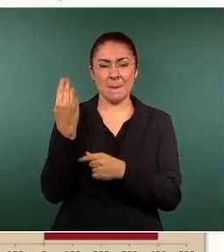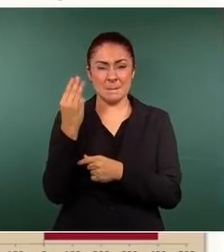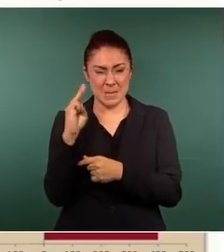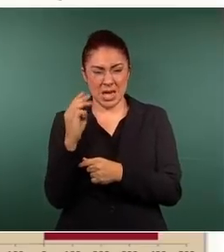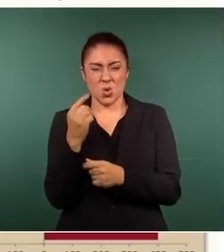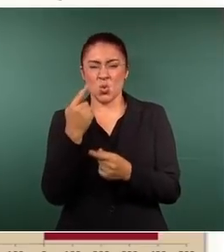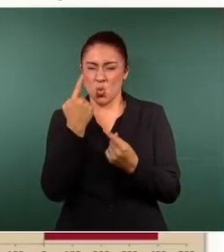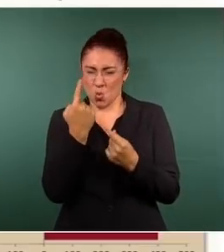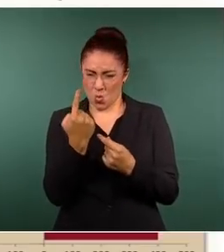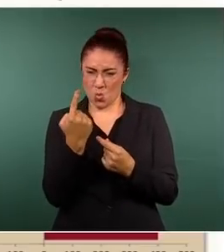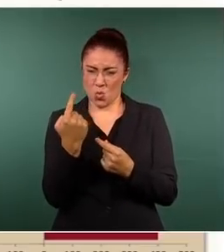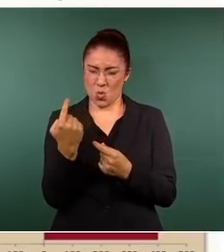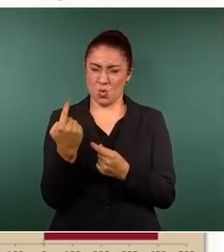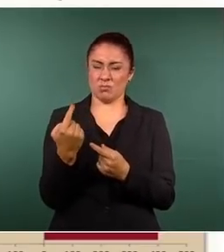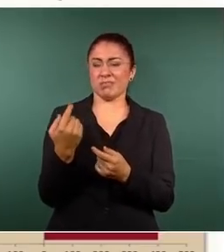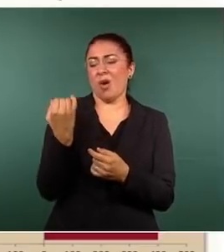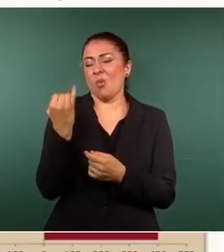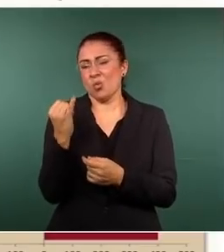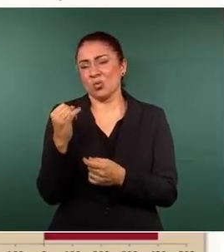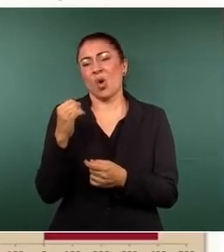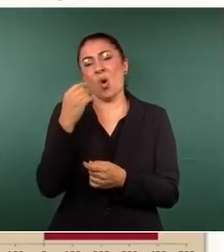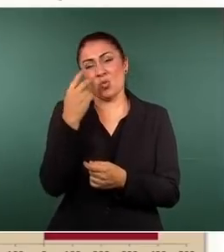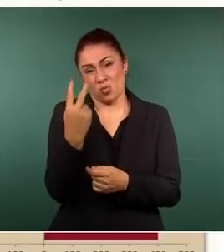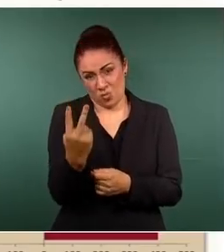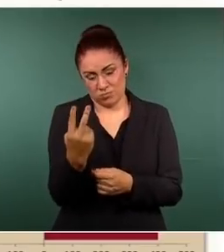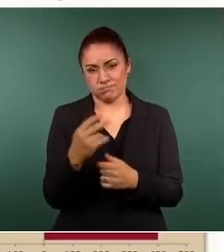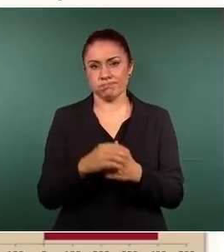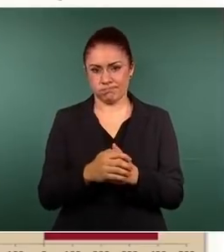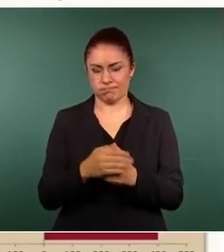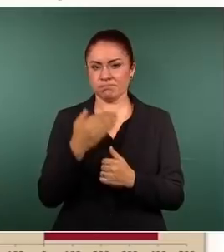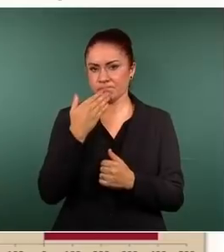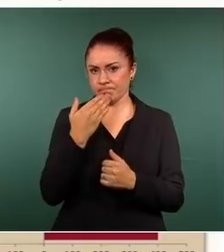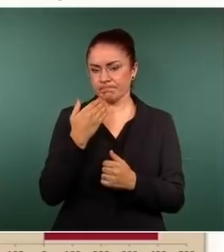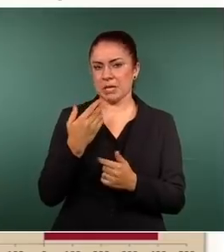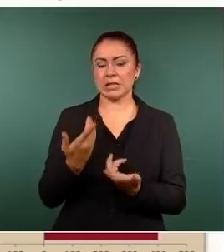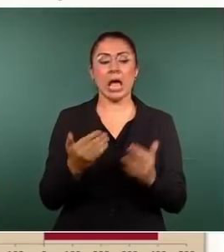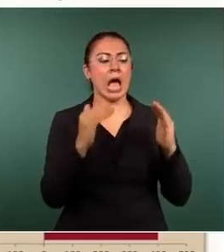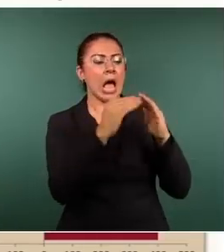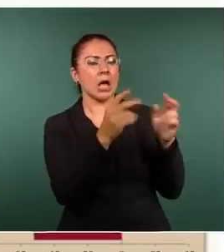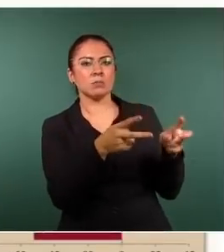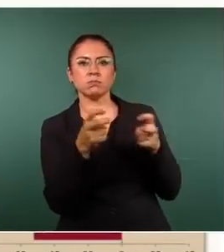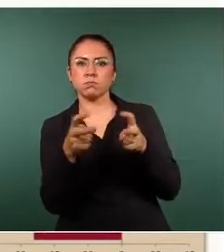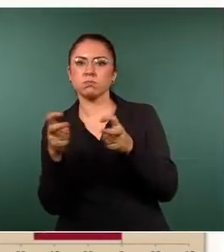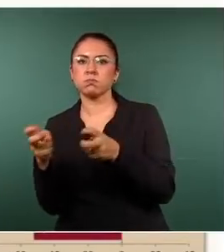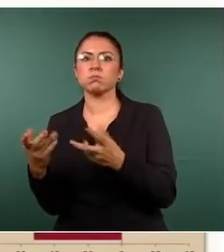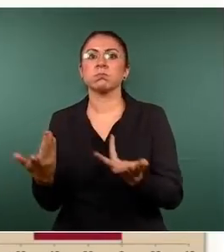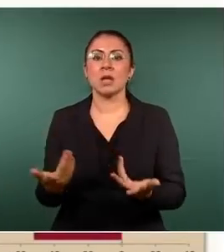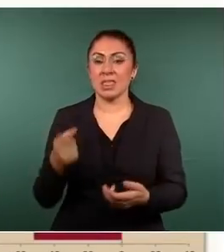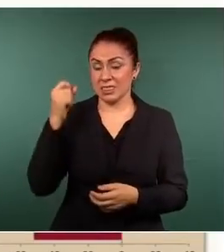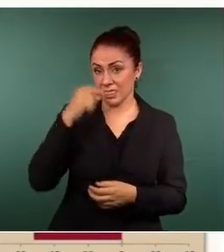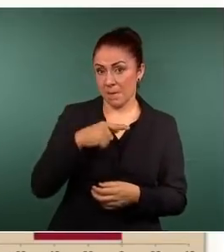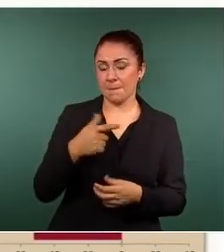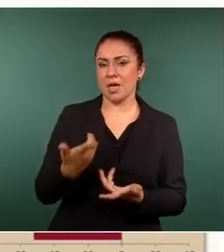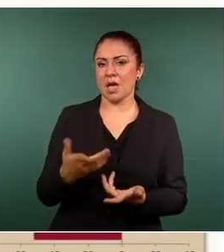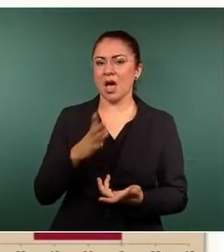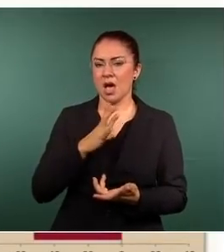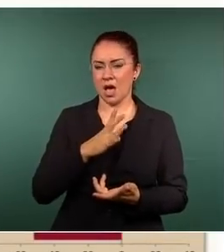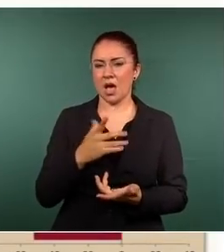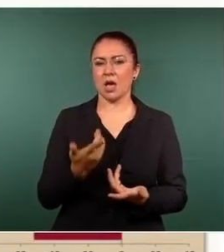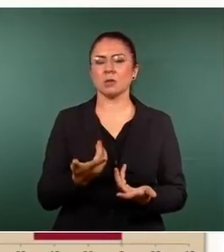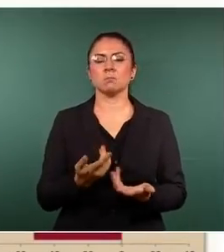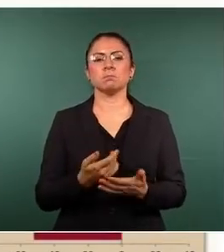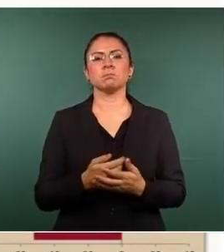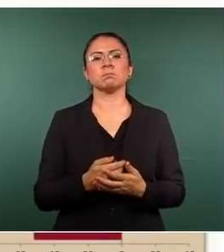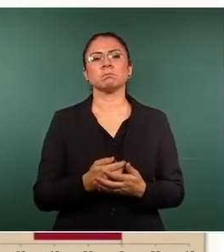junio se tiene dos de estos eventos robo casa habitación también es un delito